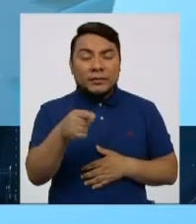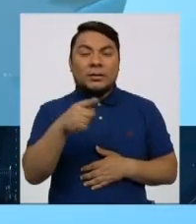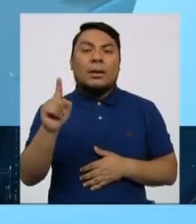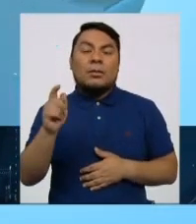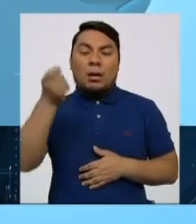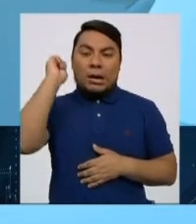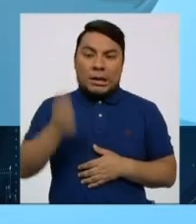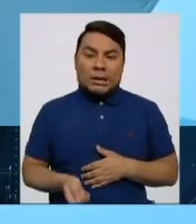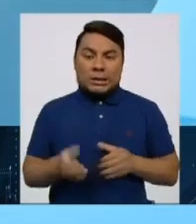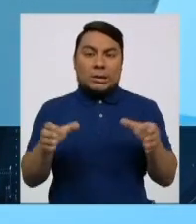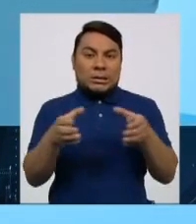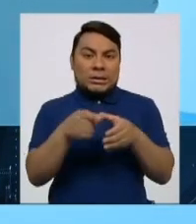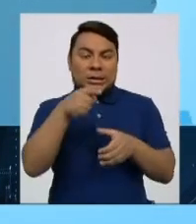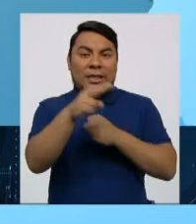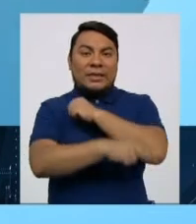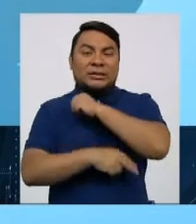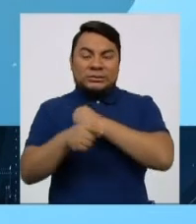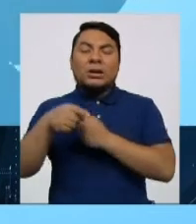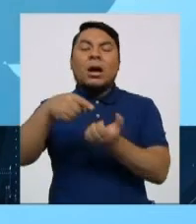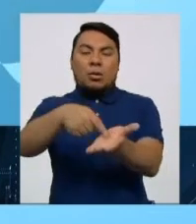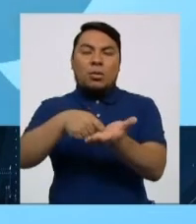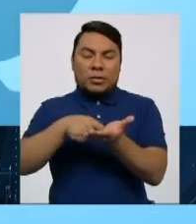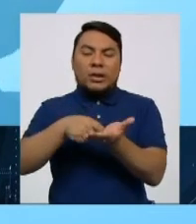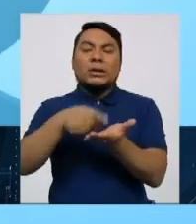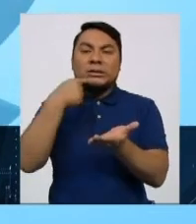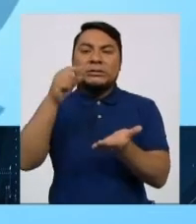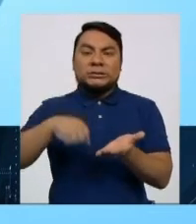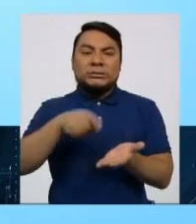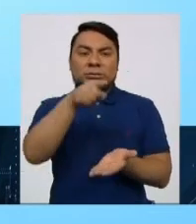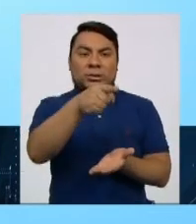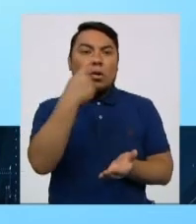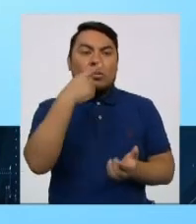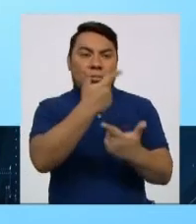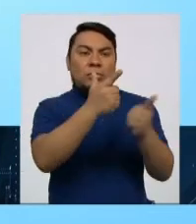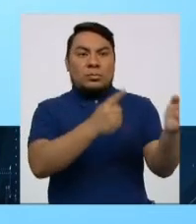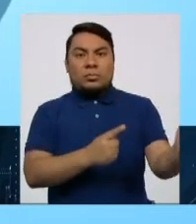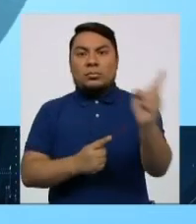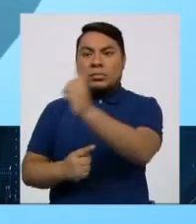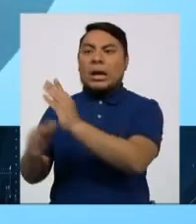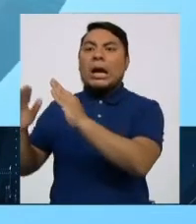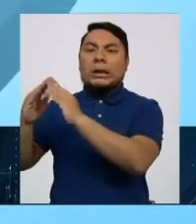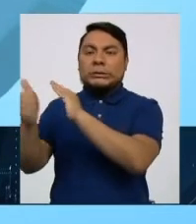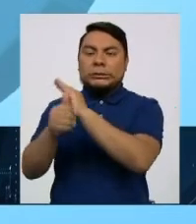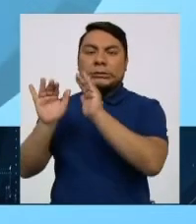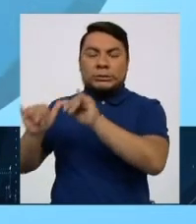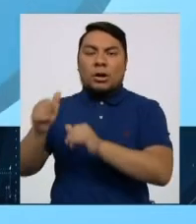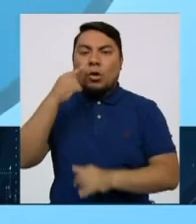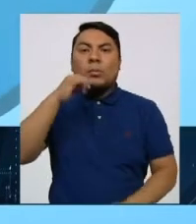Sala Penal de Apelaciones Nacional ordena comparecencia simple para José Alejandro Graña